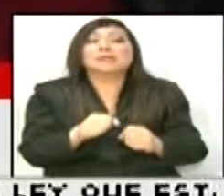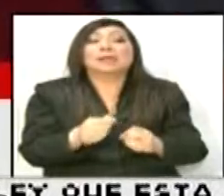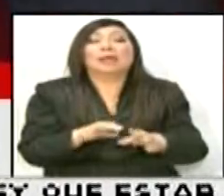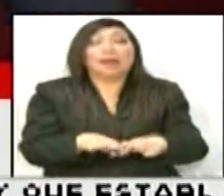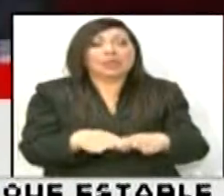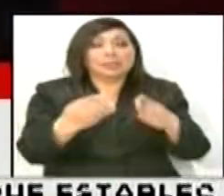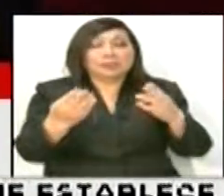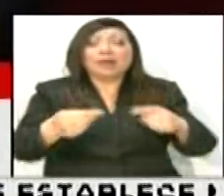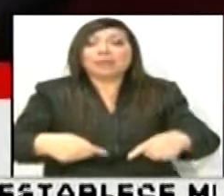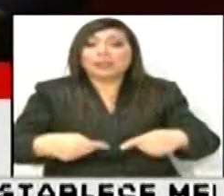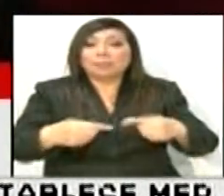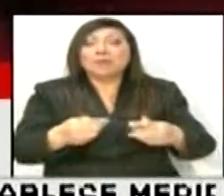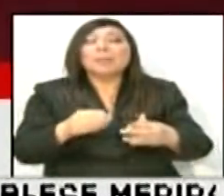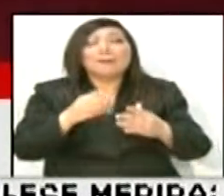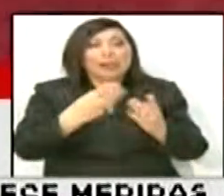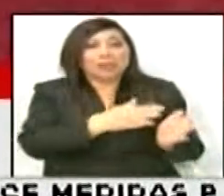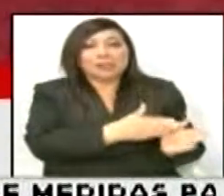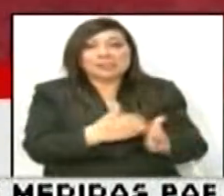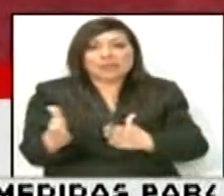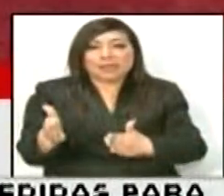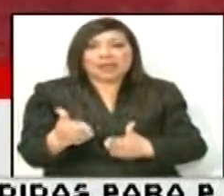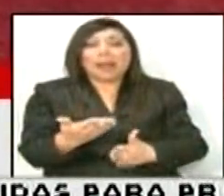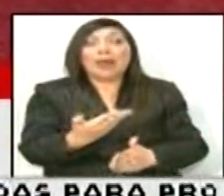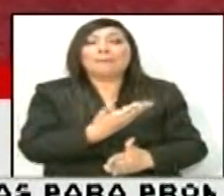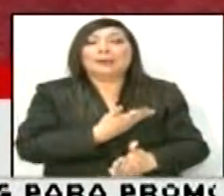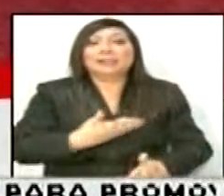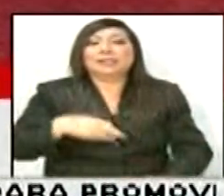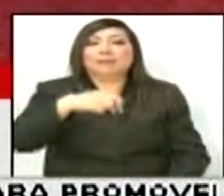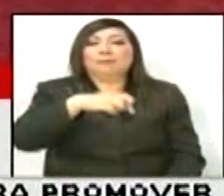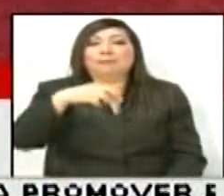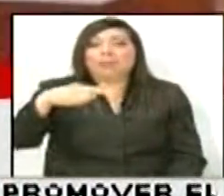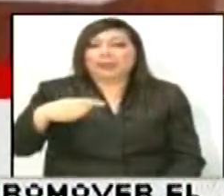favor de que se abra este debate y a favor de la vacancia. Gracias, congresista.